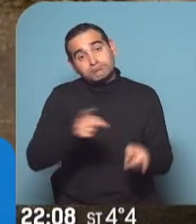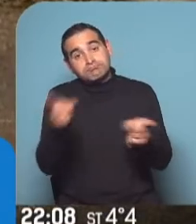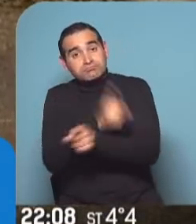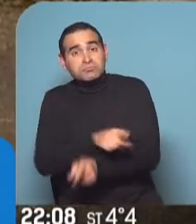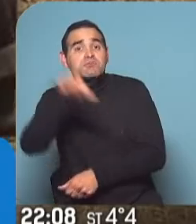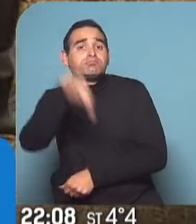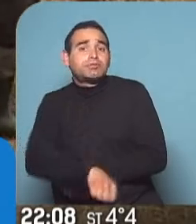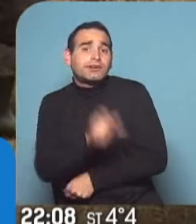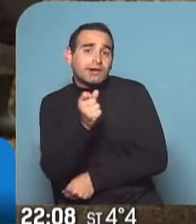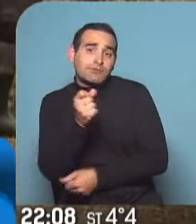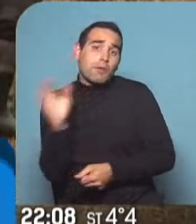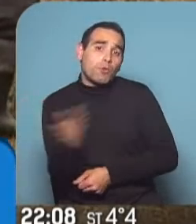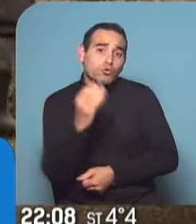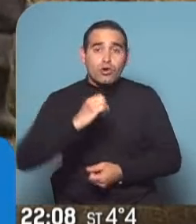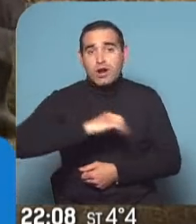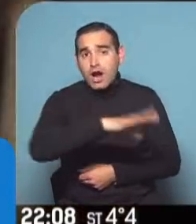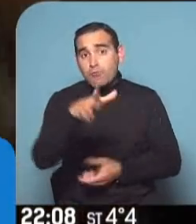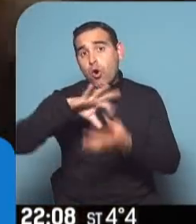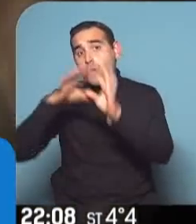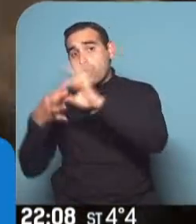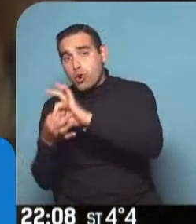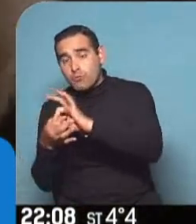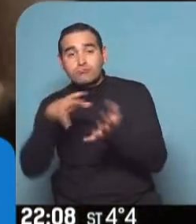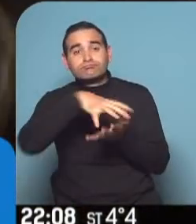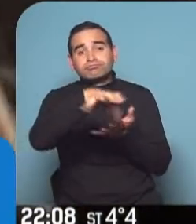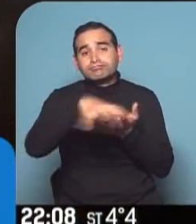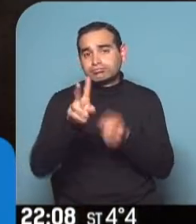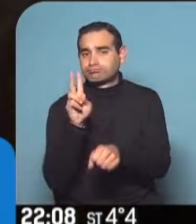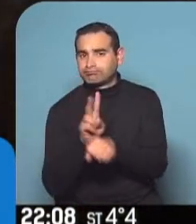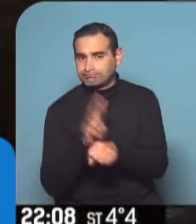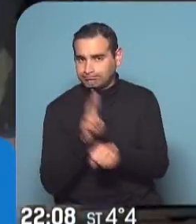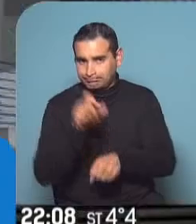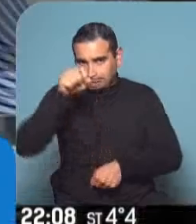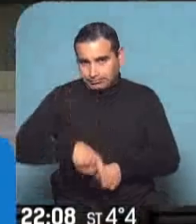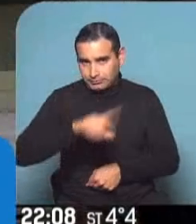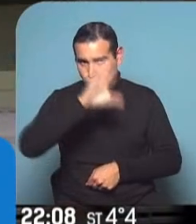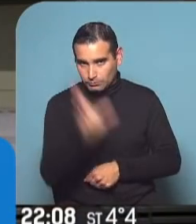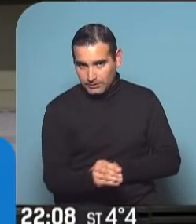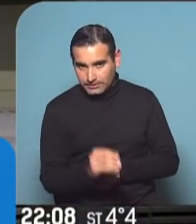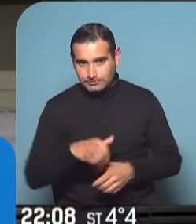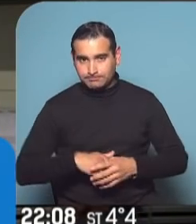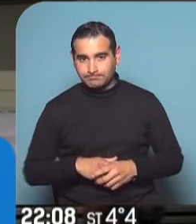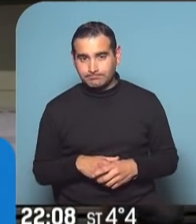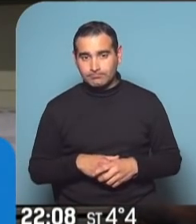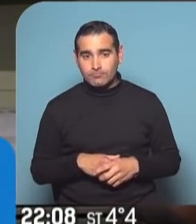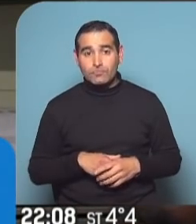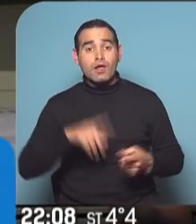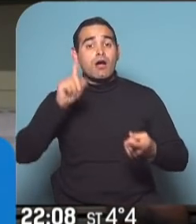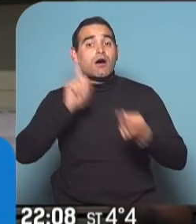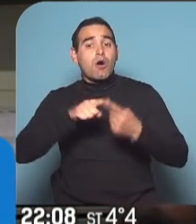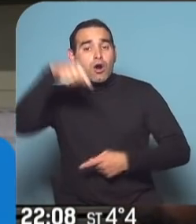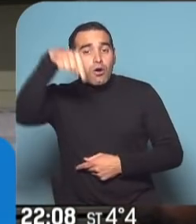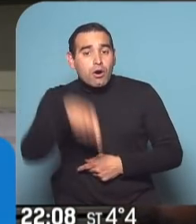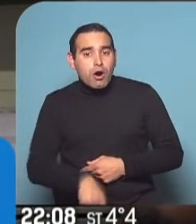pierden son los productores agropecuarios europeos y los sectores protegidos sudamericanos. Today's agreement presents opportunities to